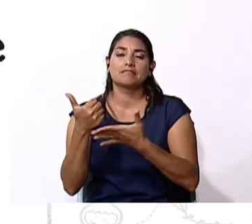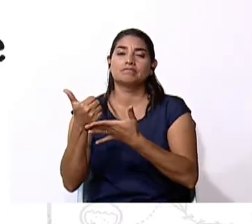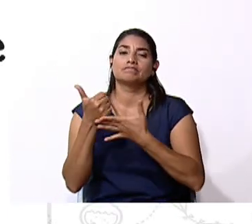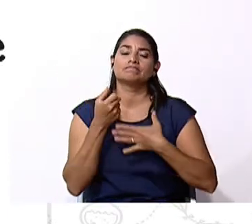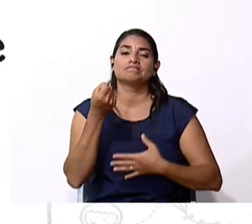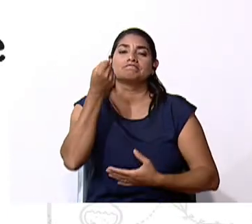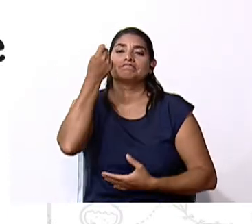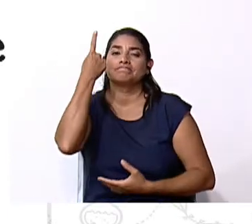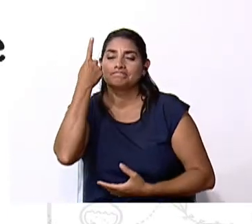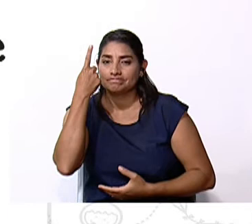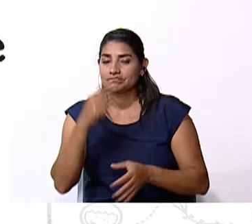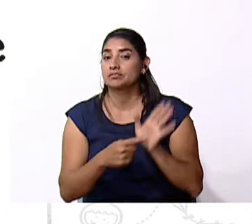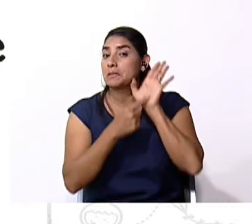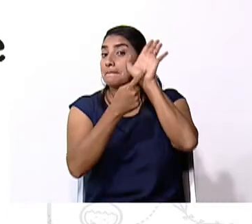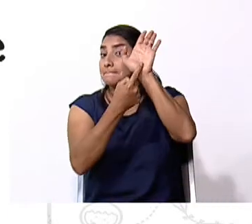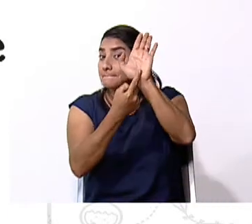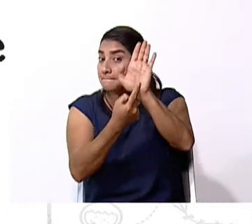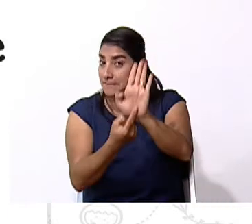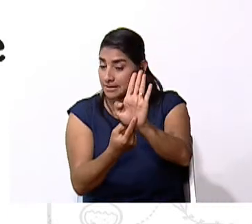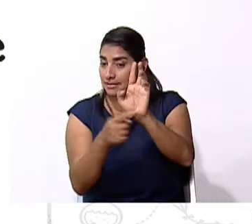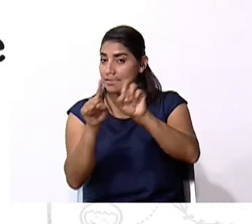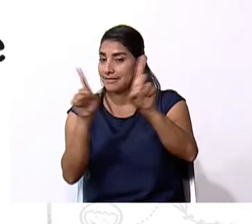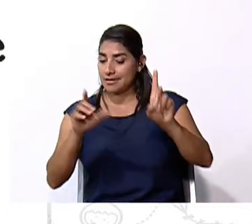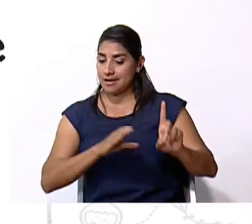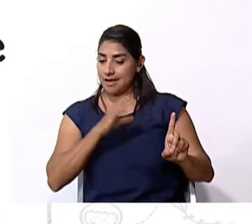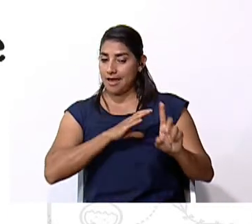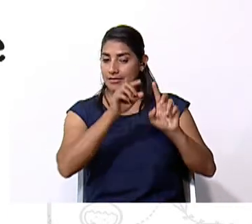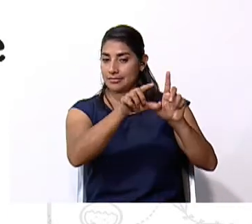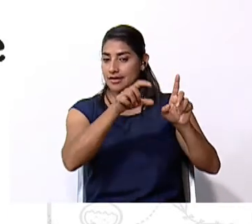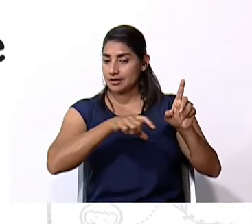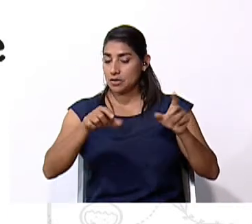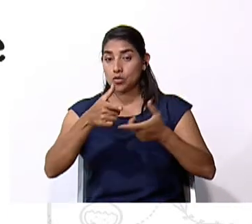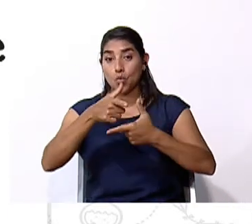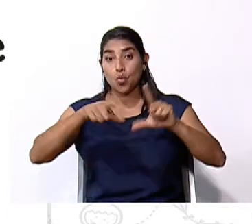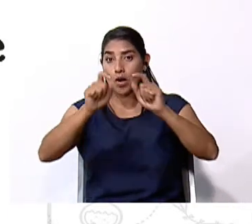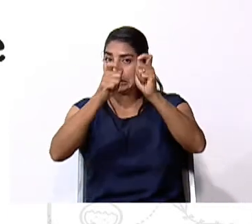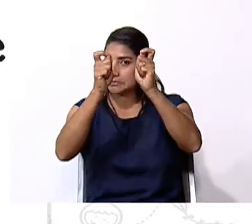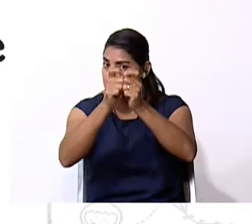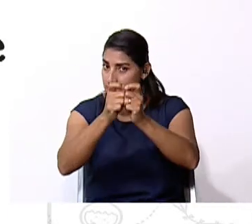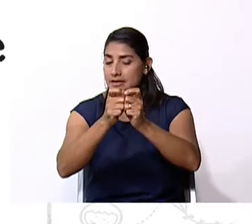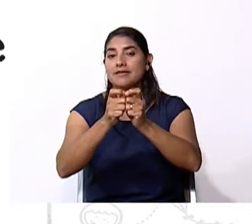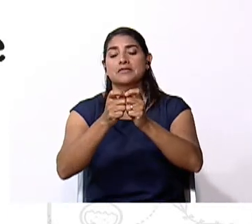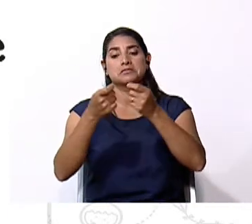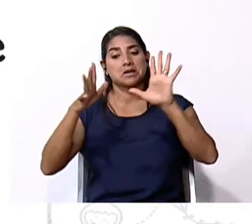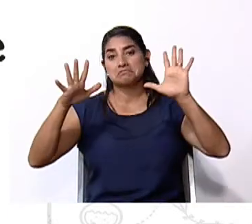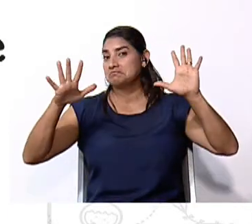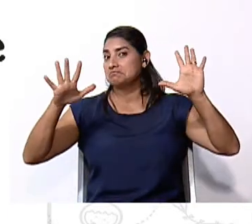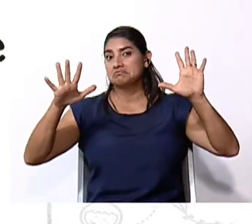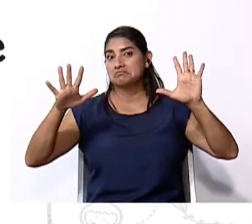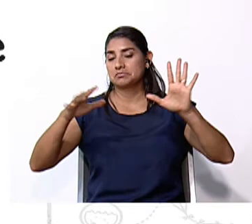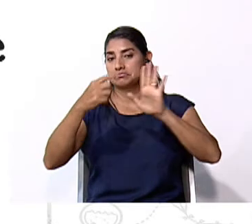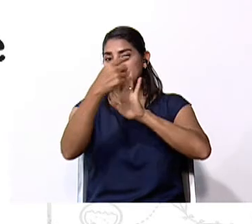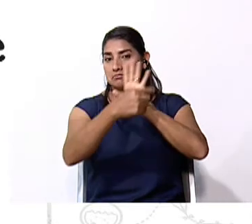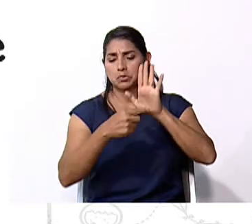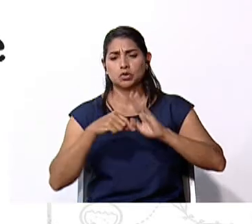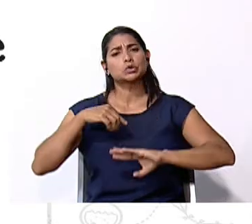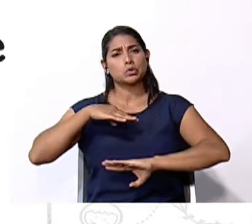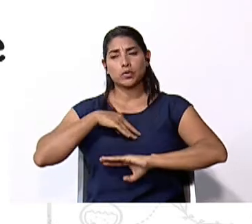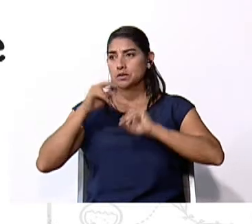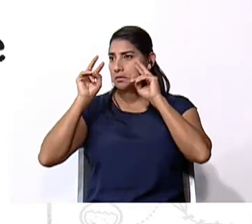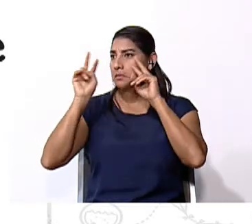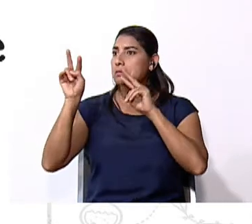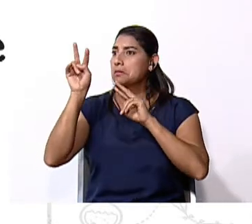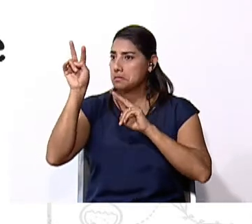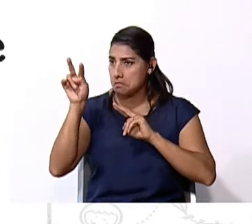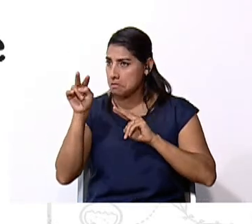lo que hace es representar las características de un lugar específico. Y ya, son suficientes